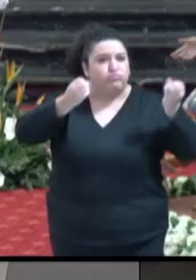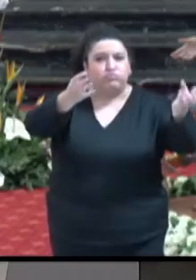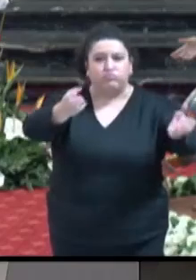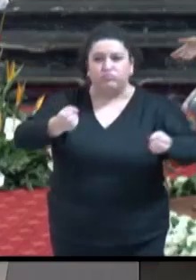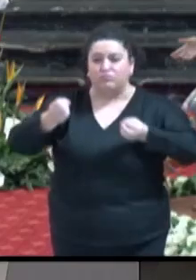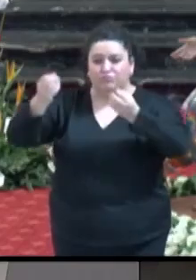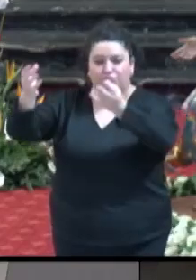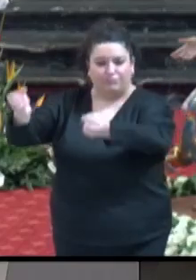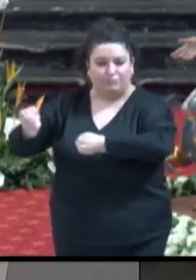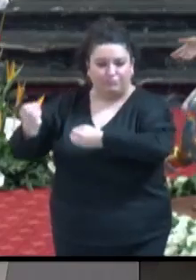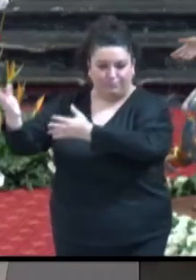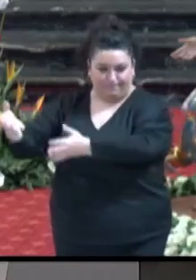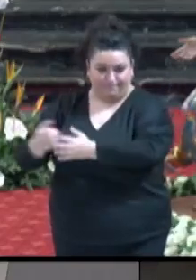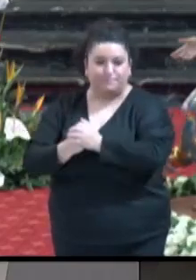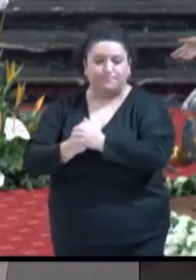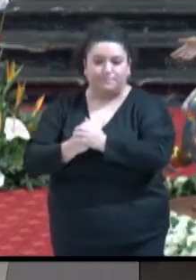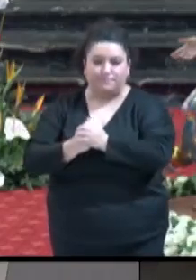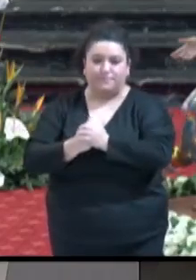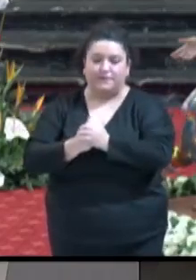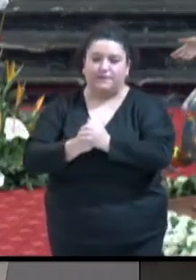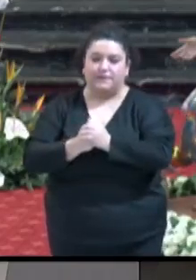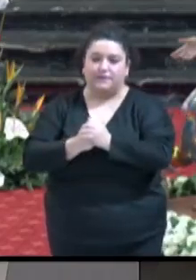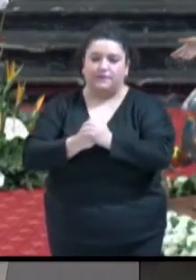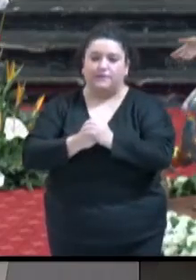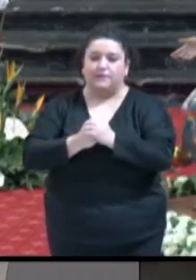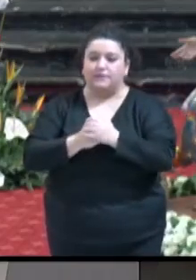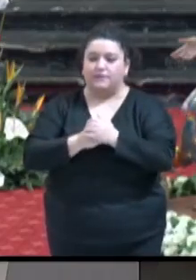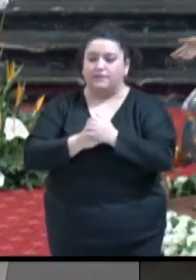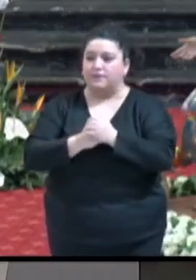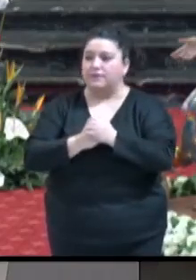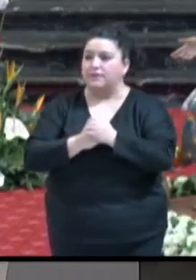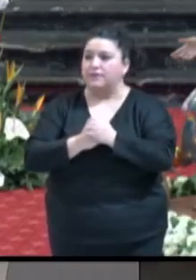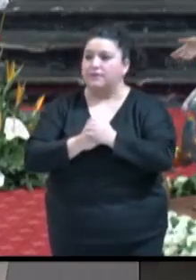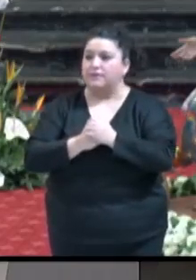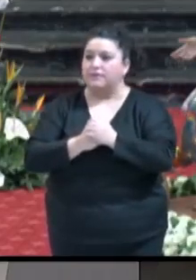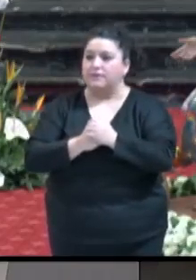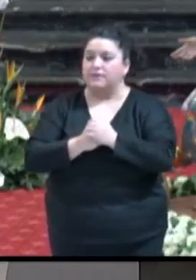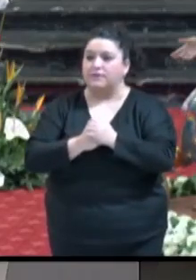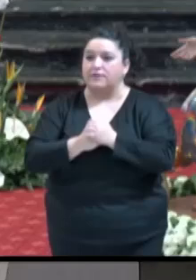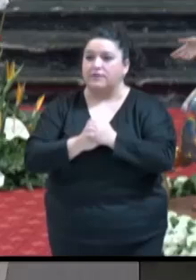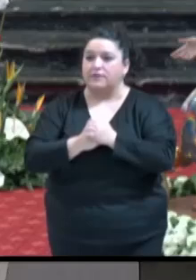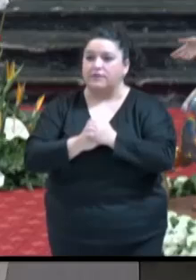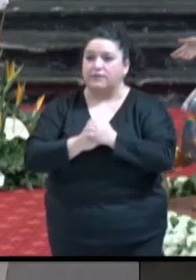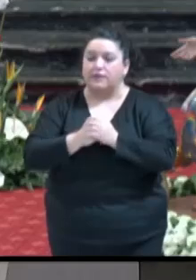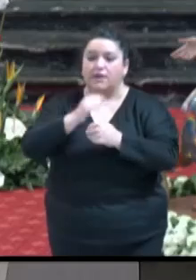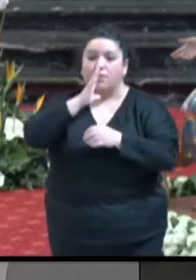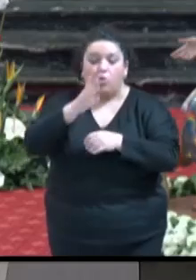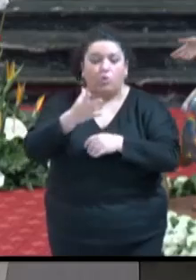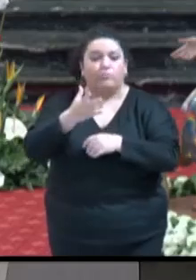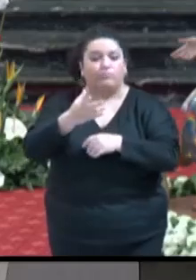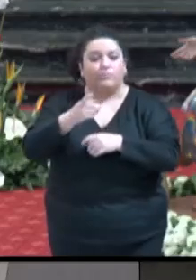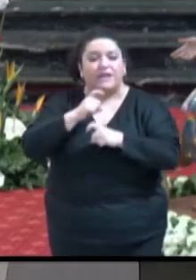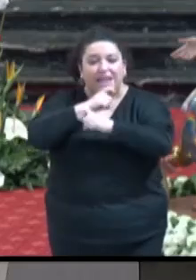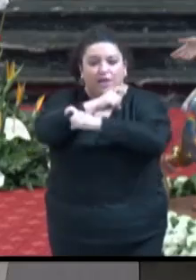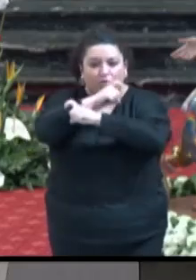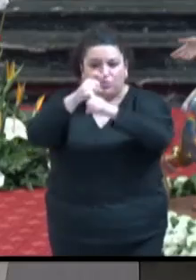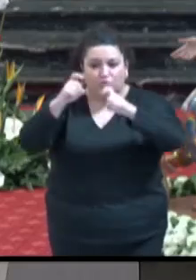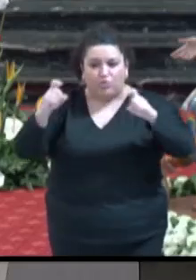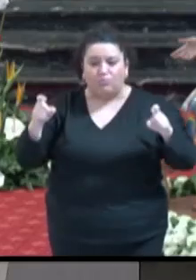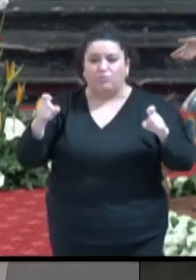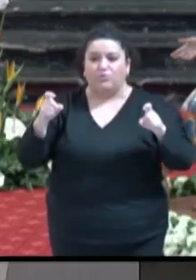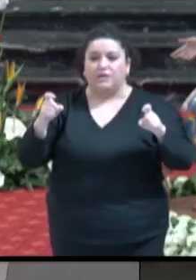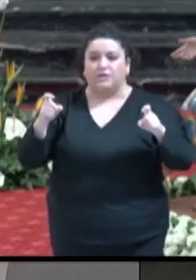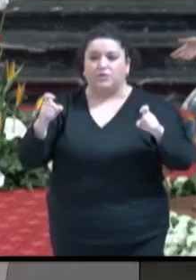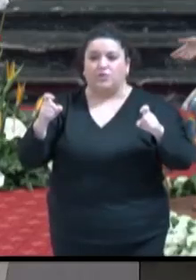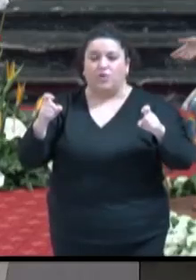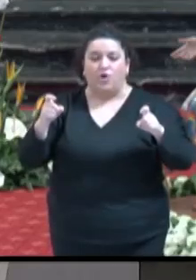que quedará simbolizado en los magos de oriente que vienen y a ellos se les comunica sin ser miembros